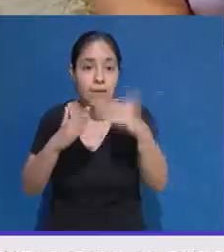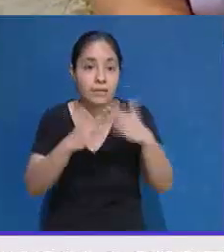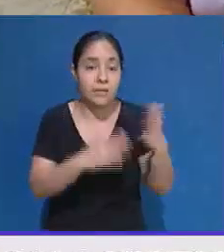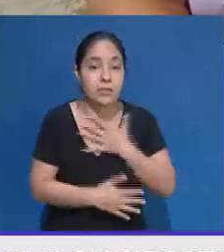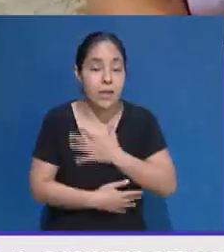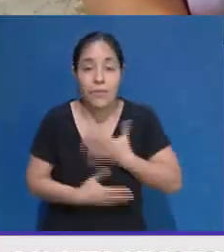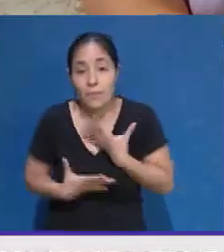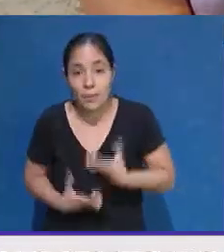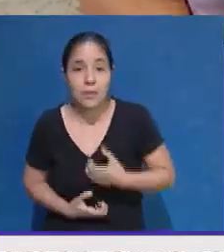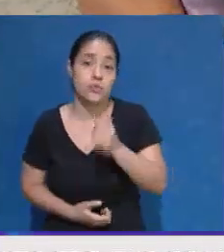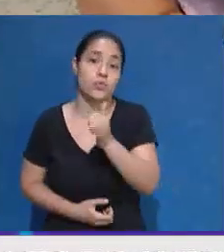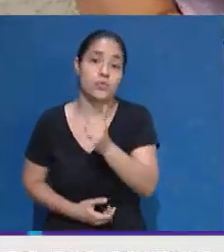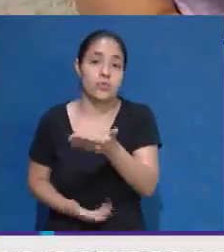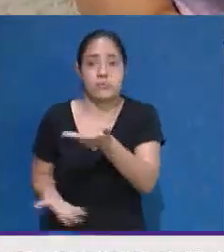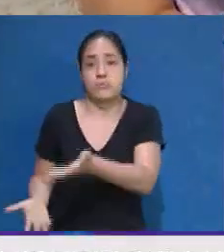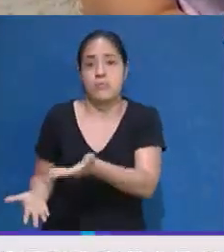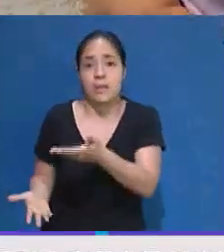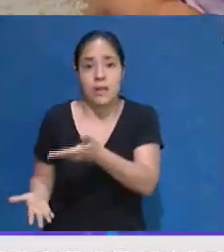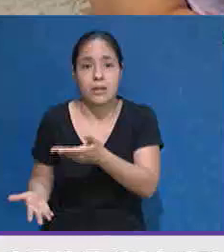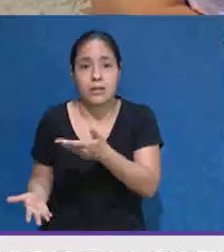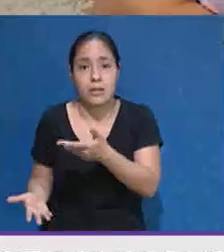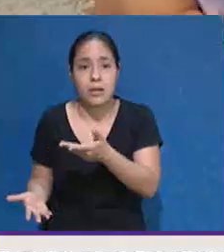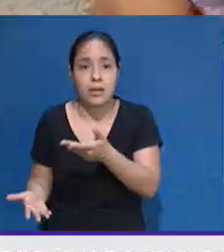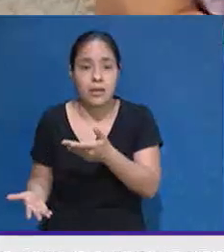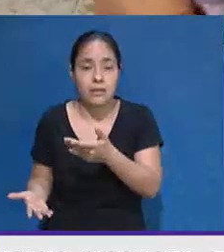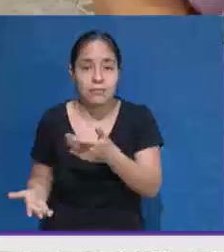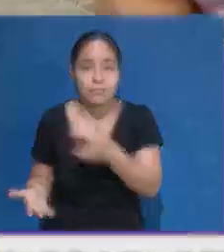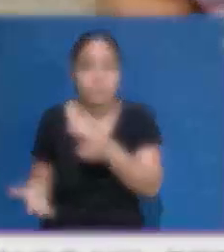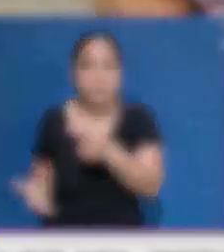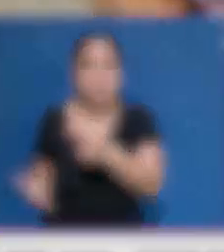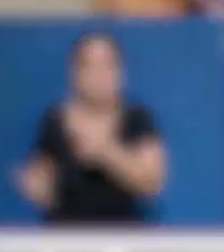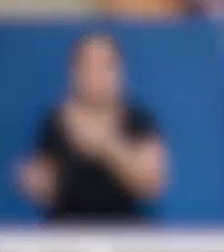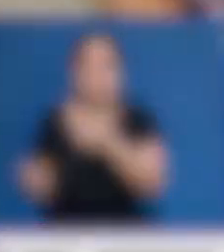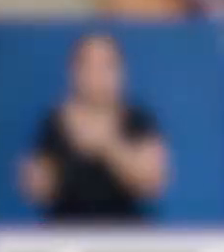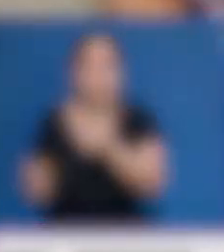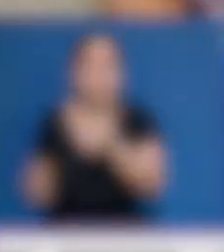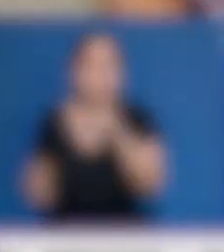Sí, ¿qué le parece? Era un vecino, qué sé yo, como no hay en el barrio acá.